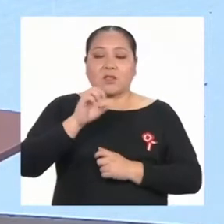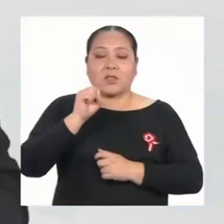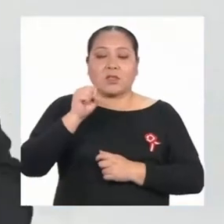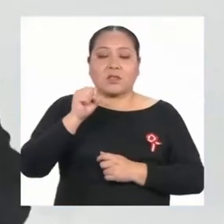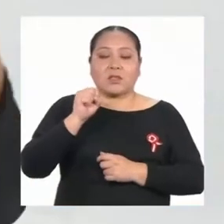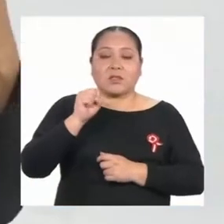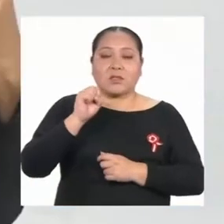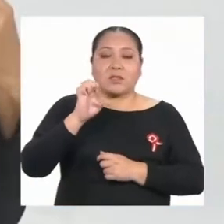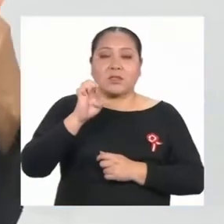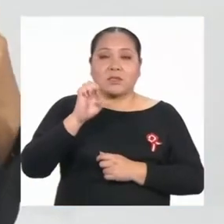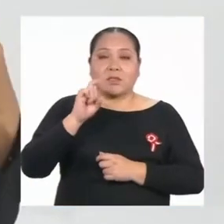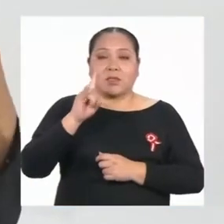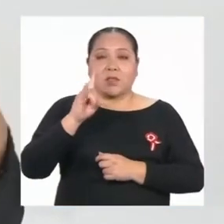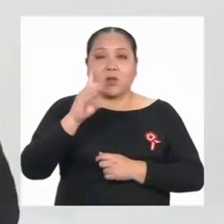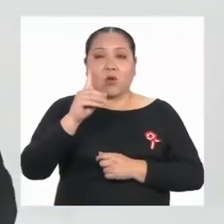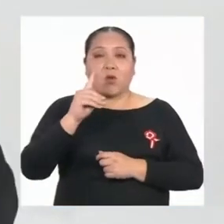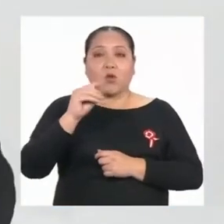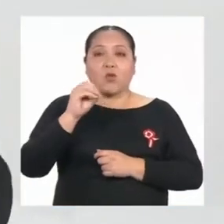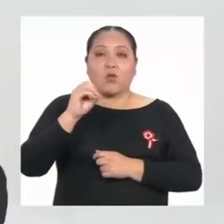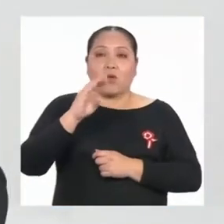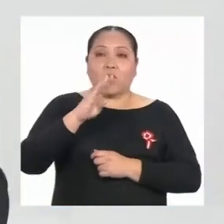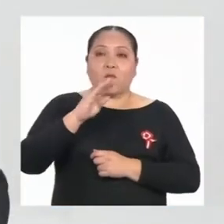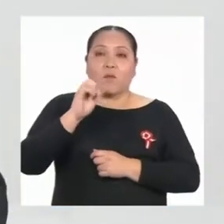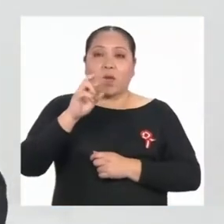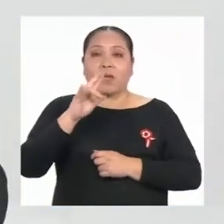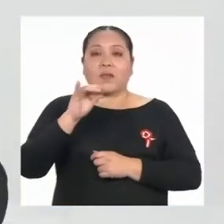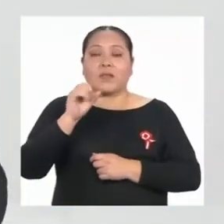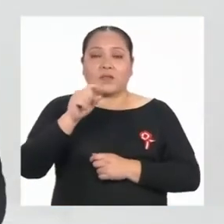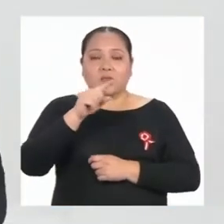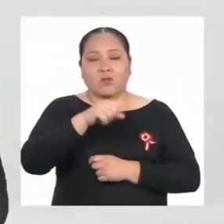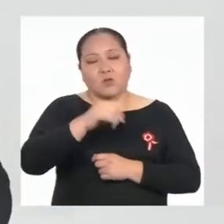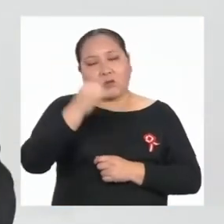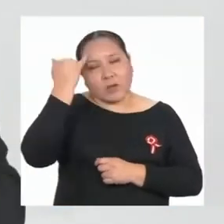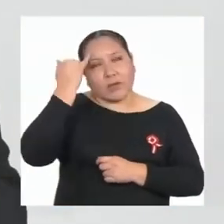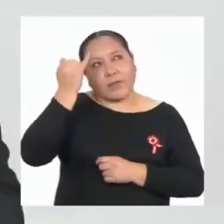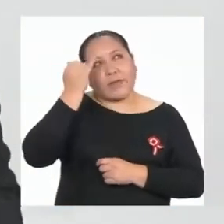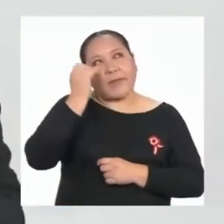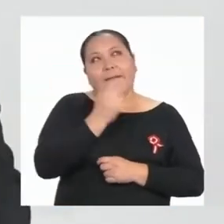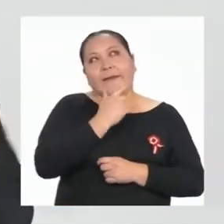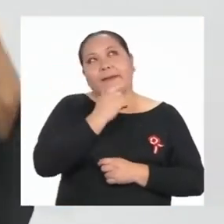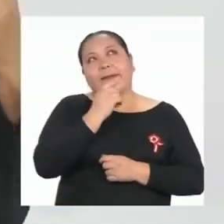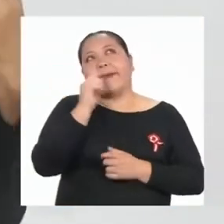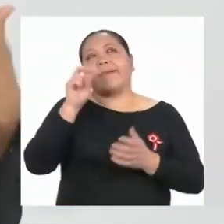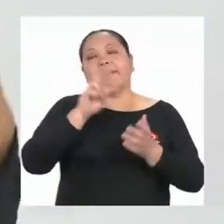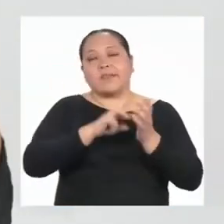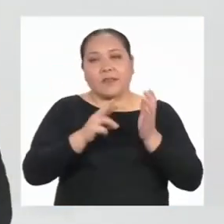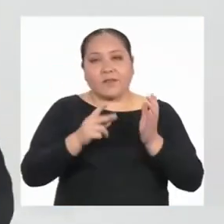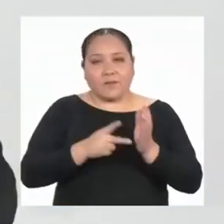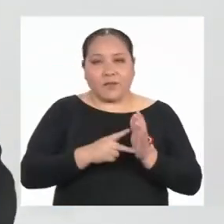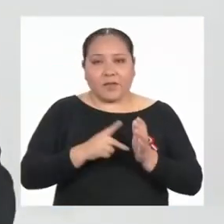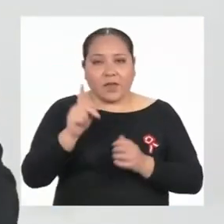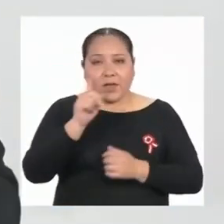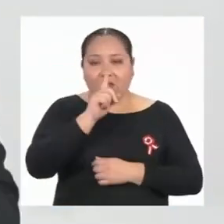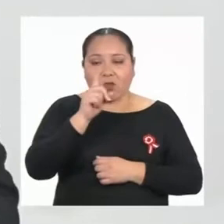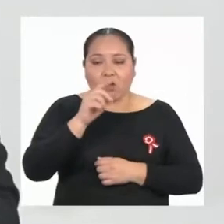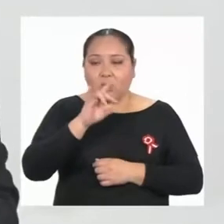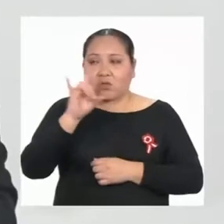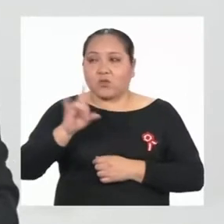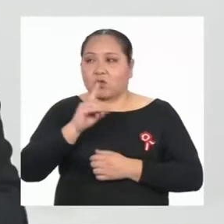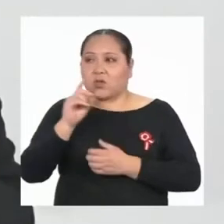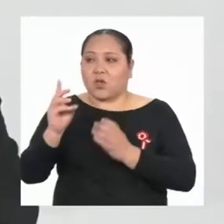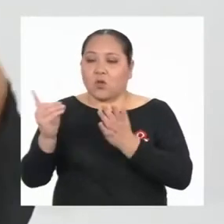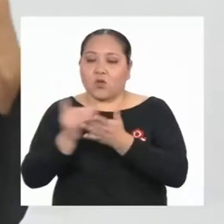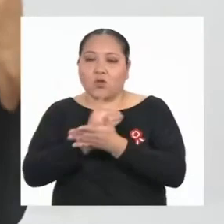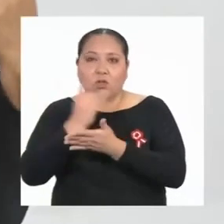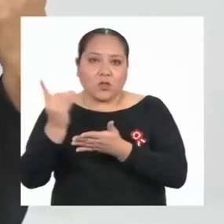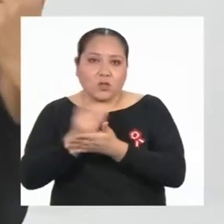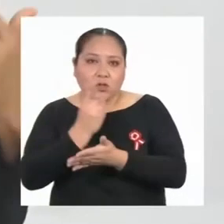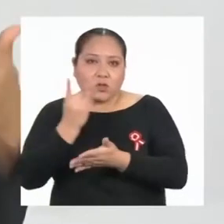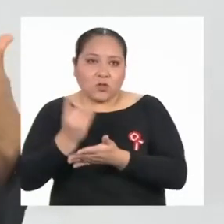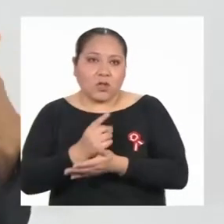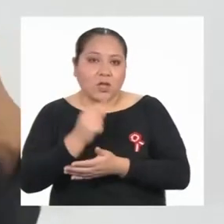pseudo-barristas. Acabas de inferir los significados por contexto, sin recurrir al diccionario. Es una forma